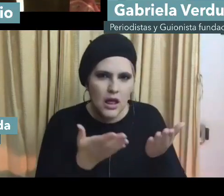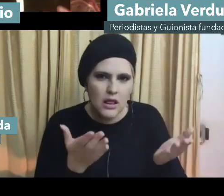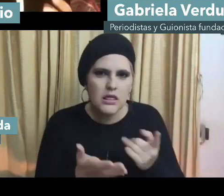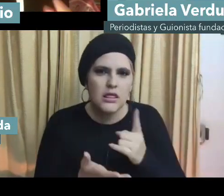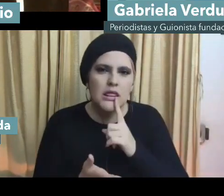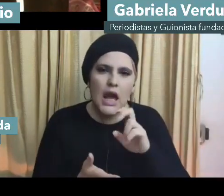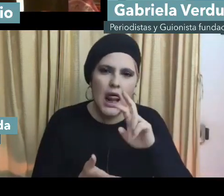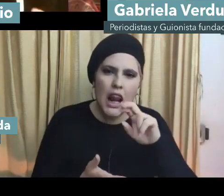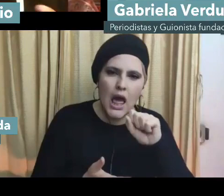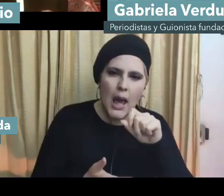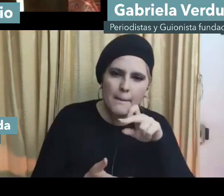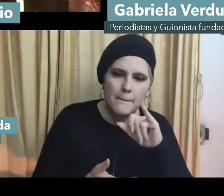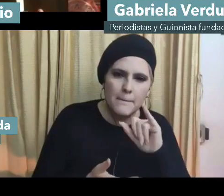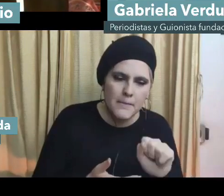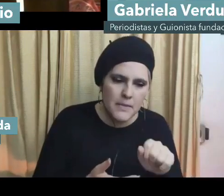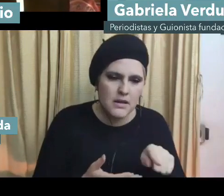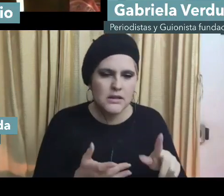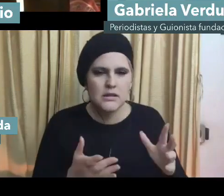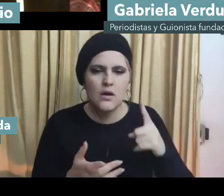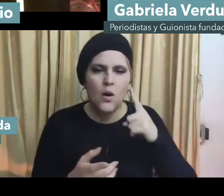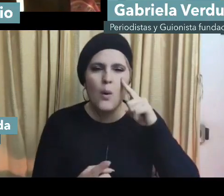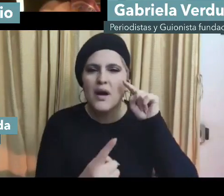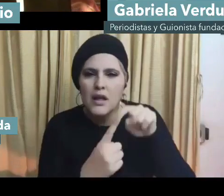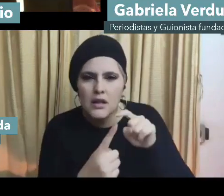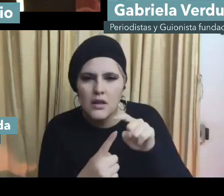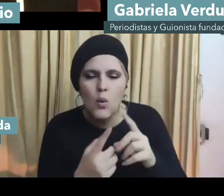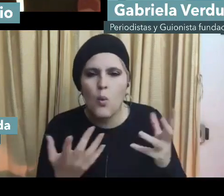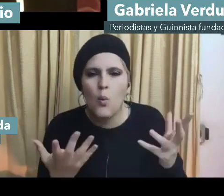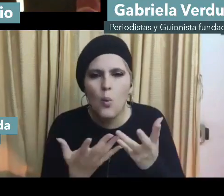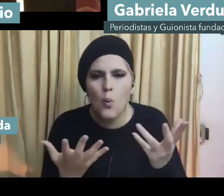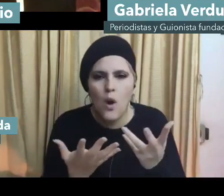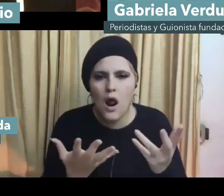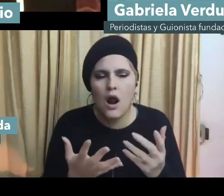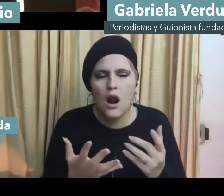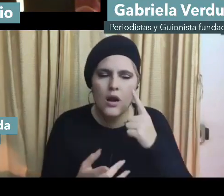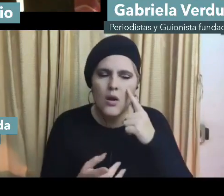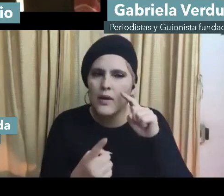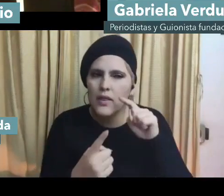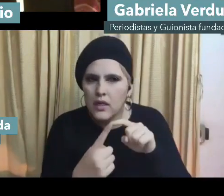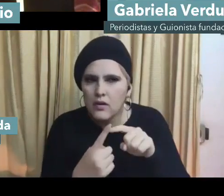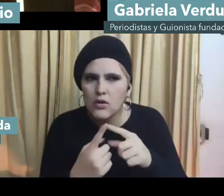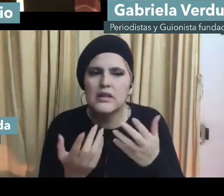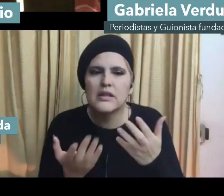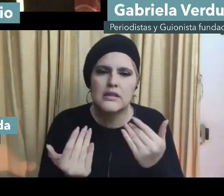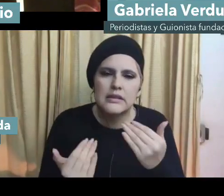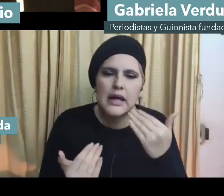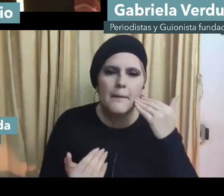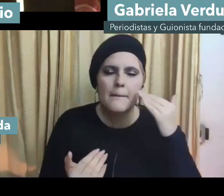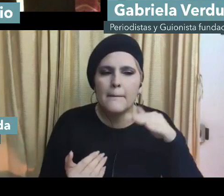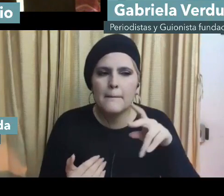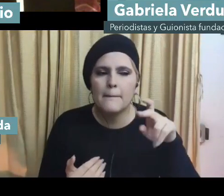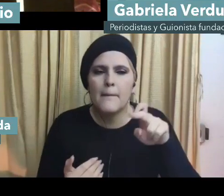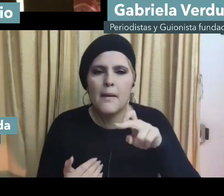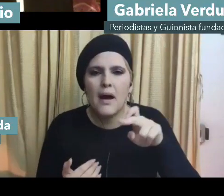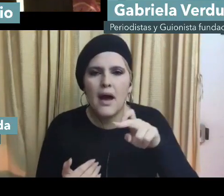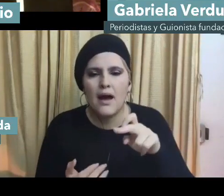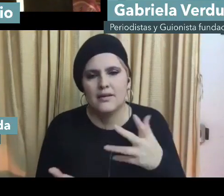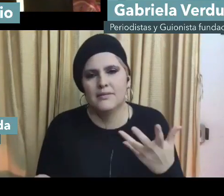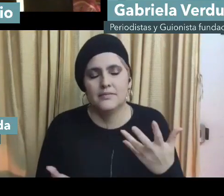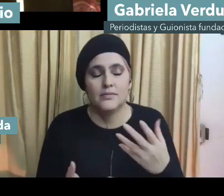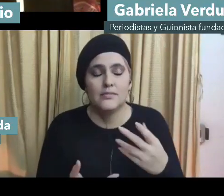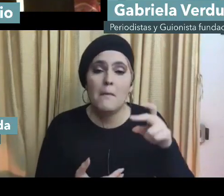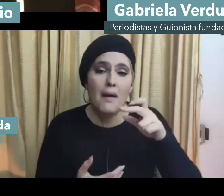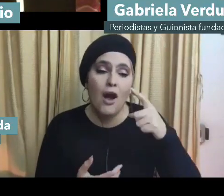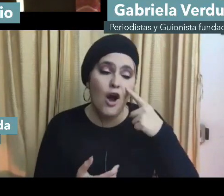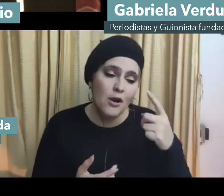y hay que elegirlo la expertise del profesional con las necesidades y lo que los padres creen, porque quien mejor conoce al hijo son los padres.